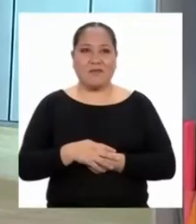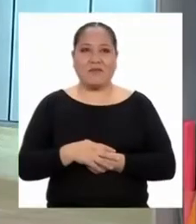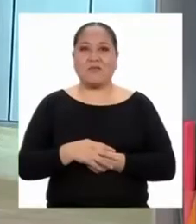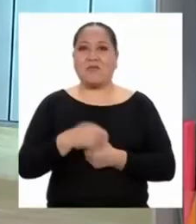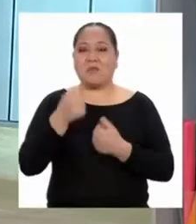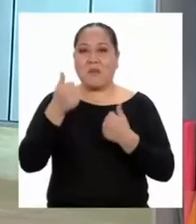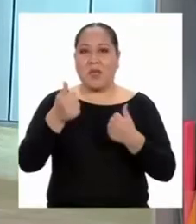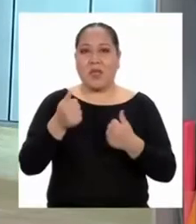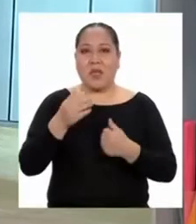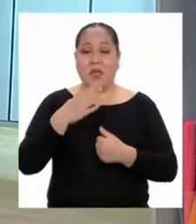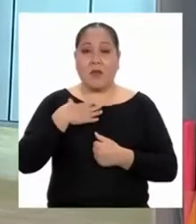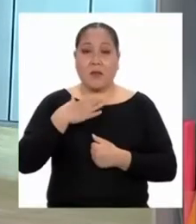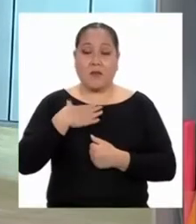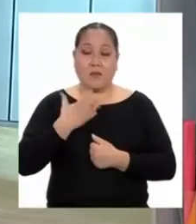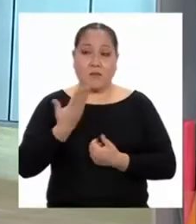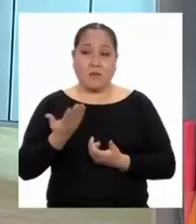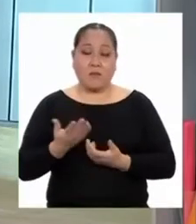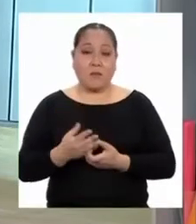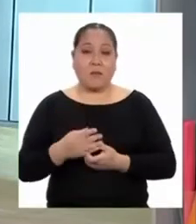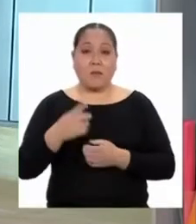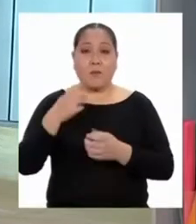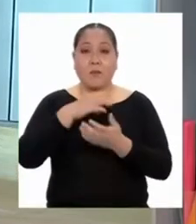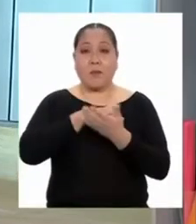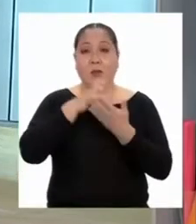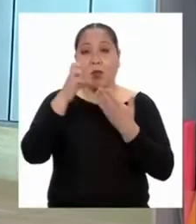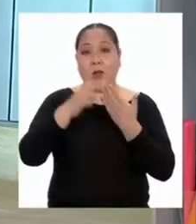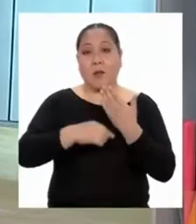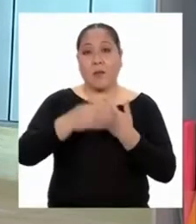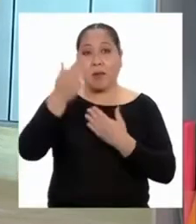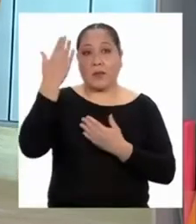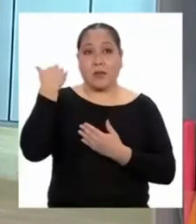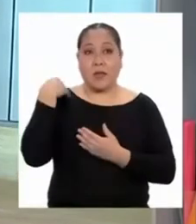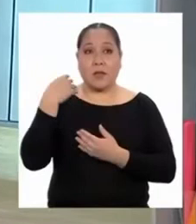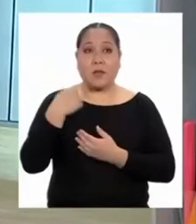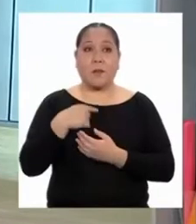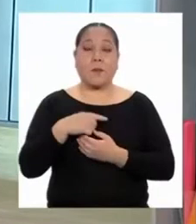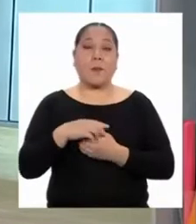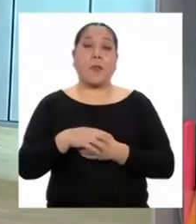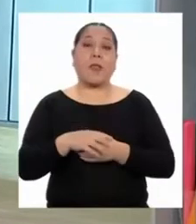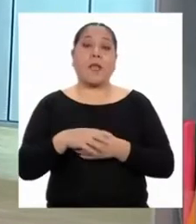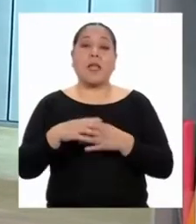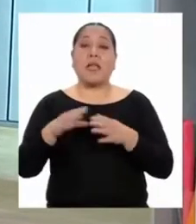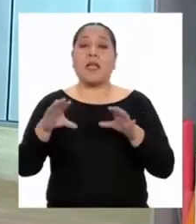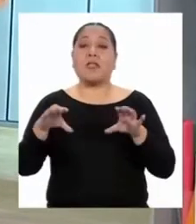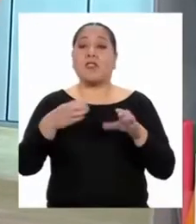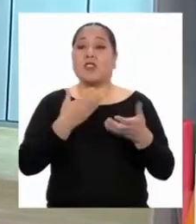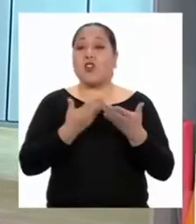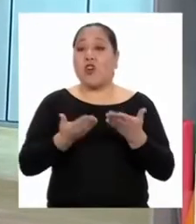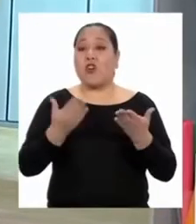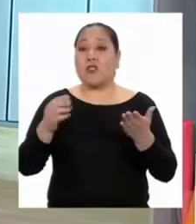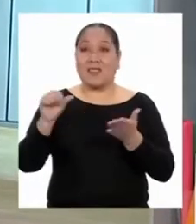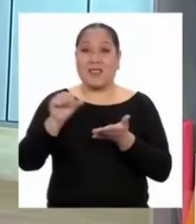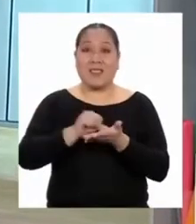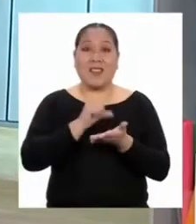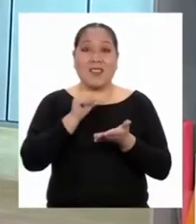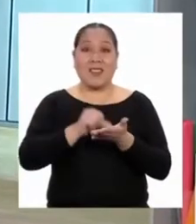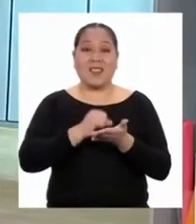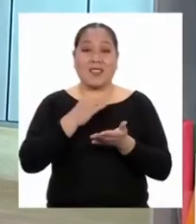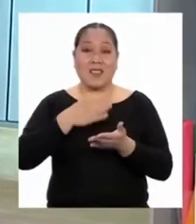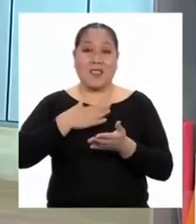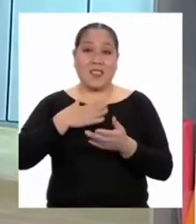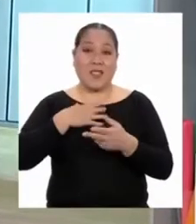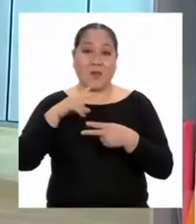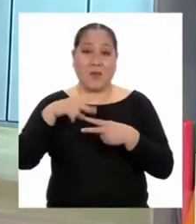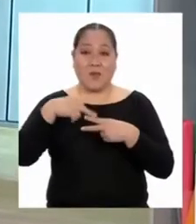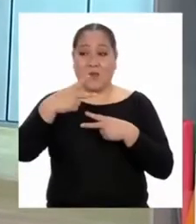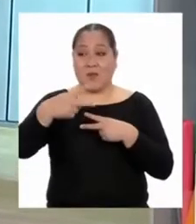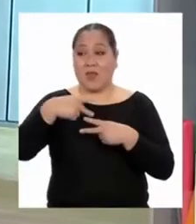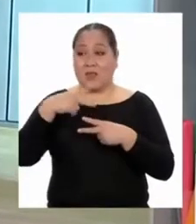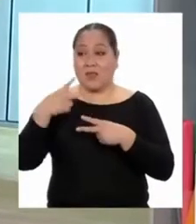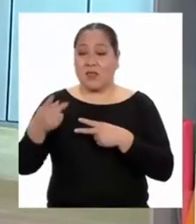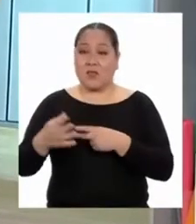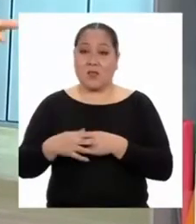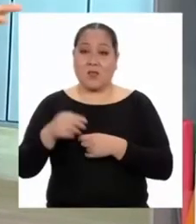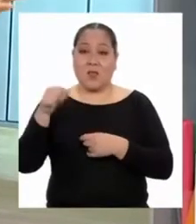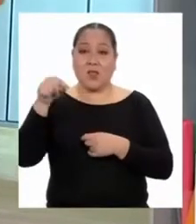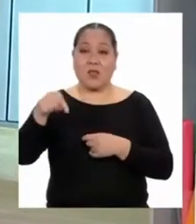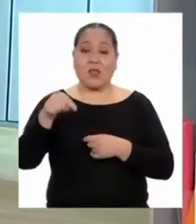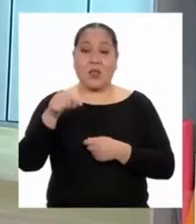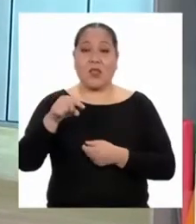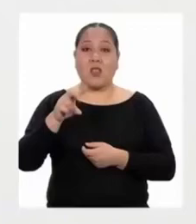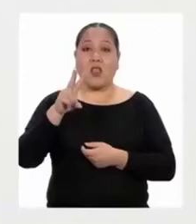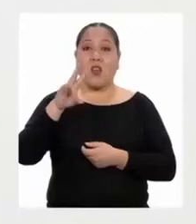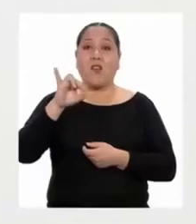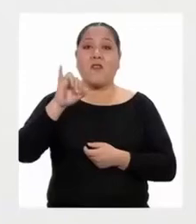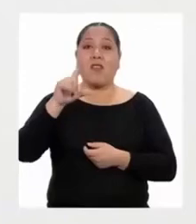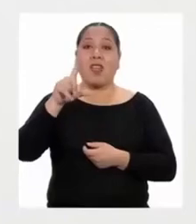caso, en el programa pasado, conté de las actividades artísticas que hemos organizado en mi barrio, cuando le tocó el turno a los